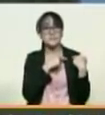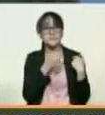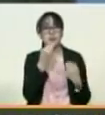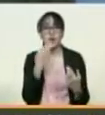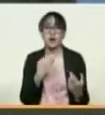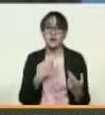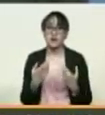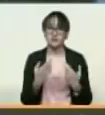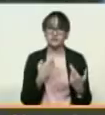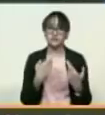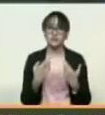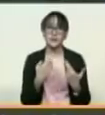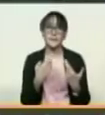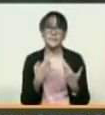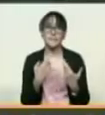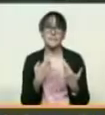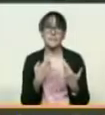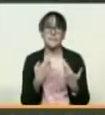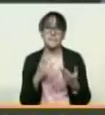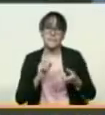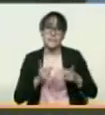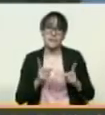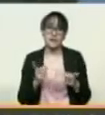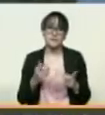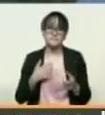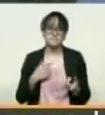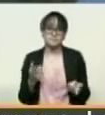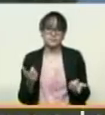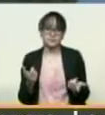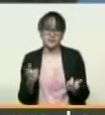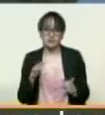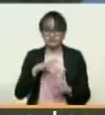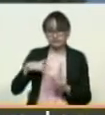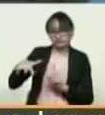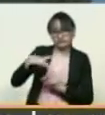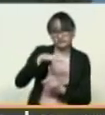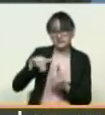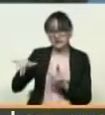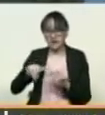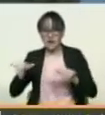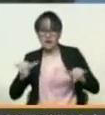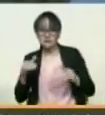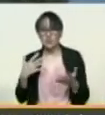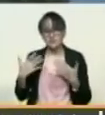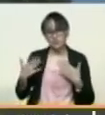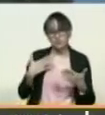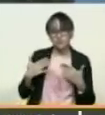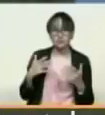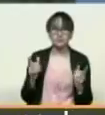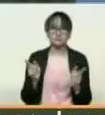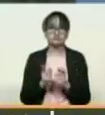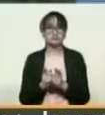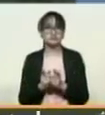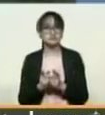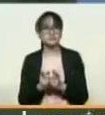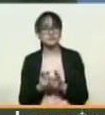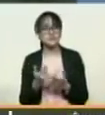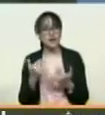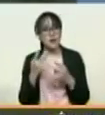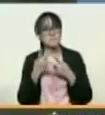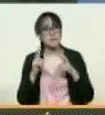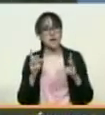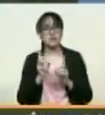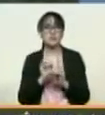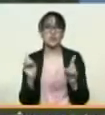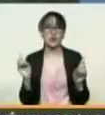relaciones. Y quizá brevemente a mi entorno inmediato. Pero al resto de Venezuela lo que le interesa es que haya paz, que haya democracia,